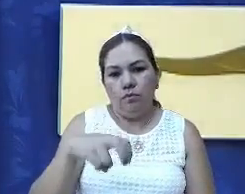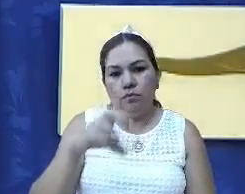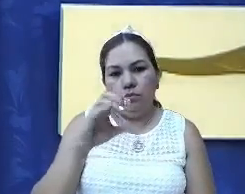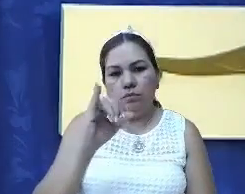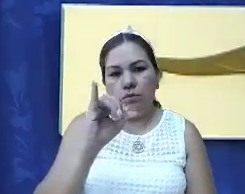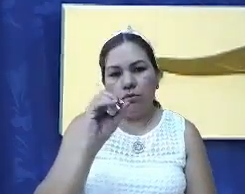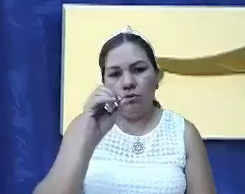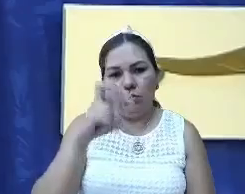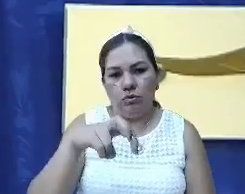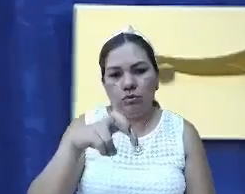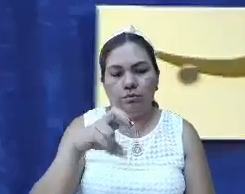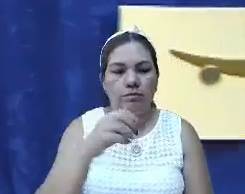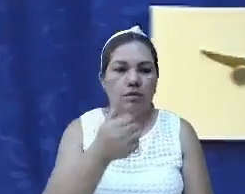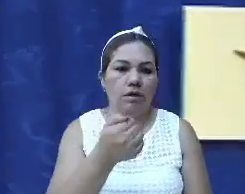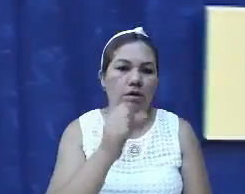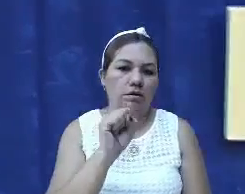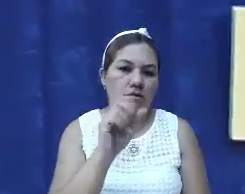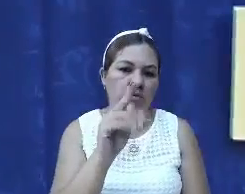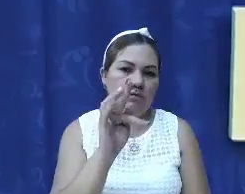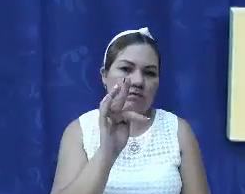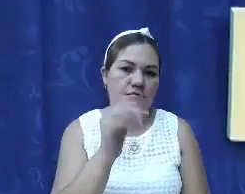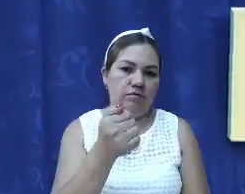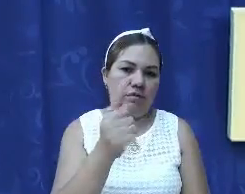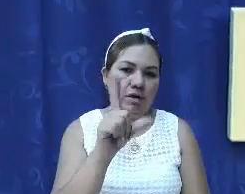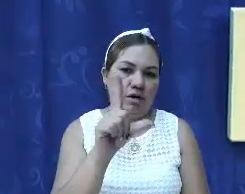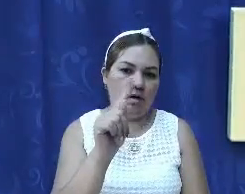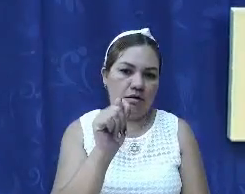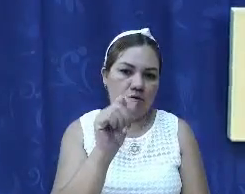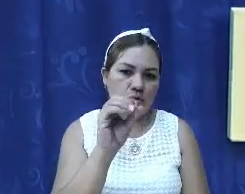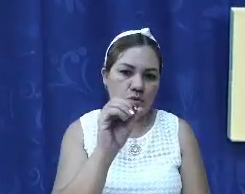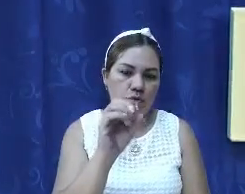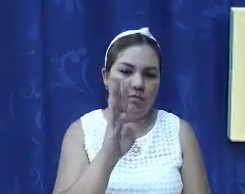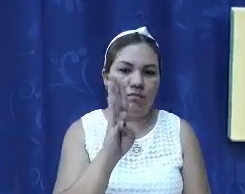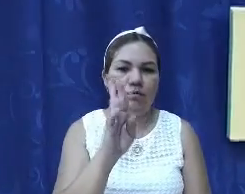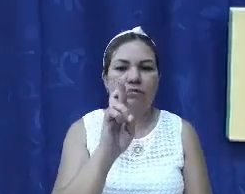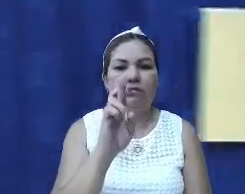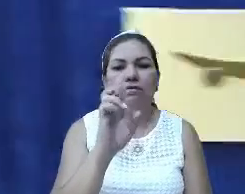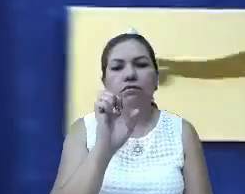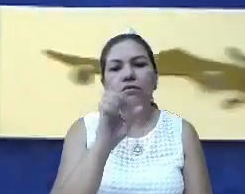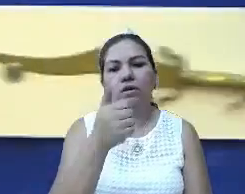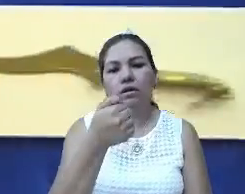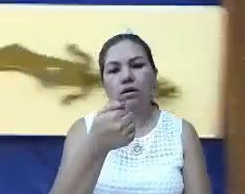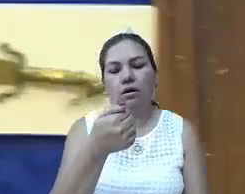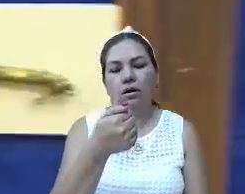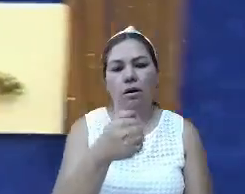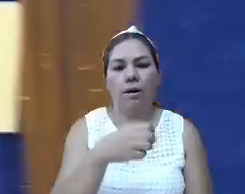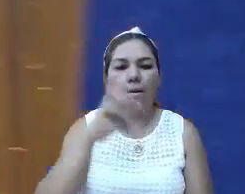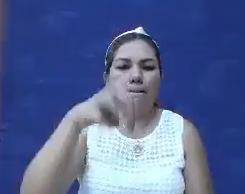hablaba el Señor, para calafatear el arca. La unción de Micaías.